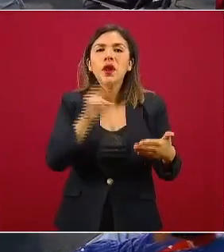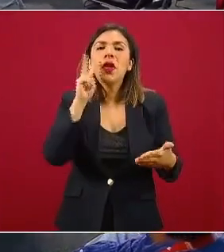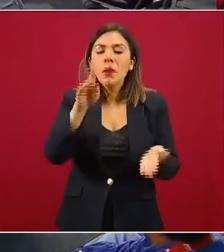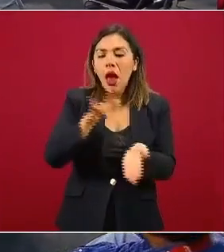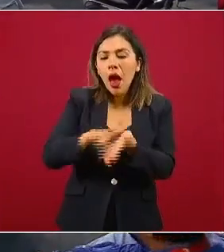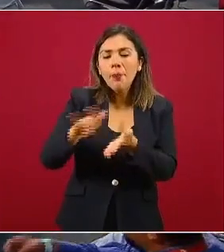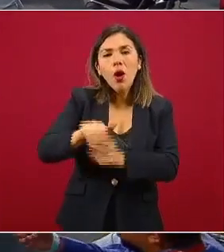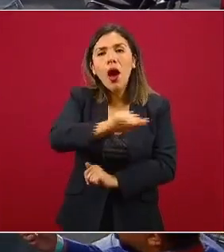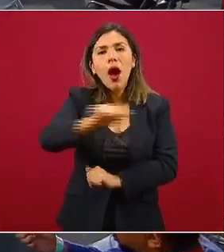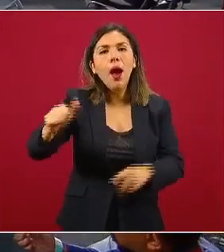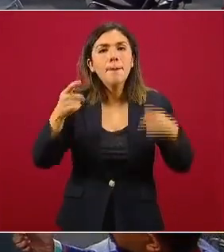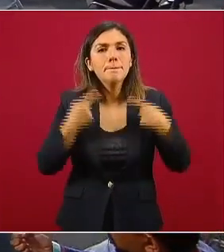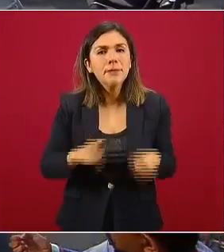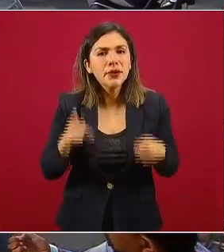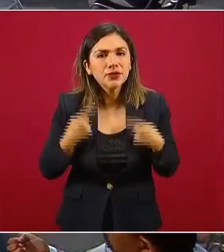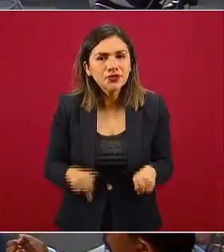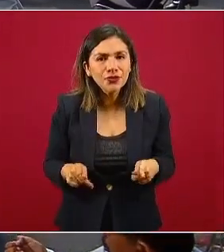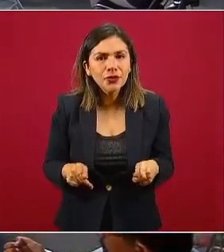pueblo.